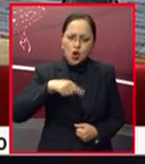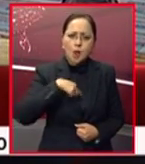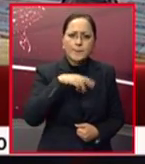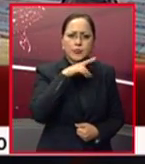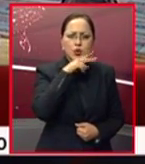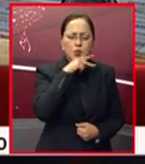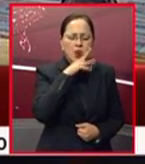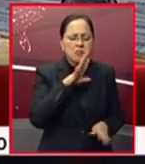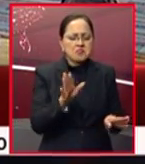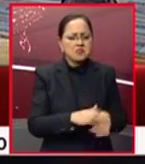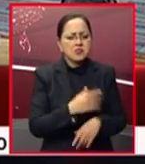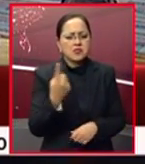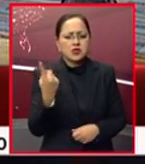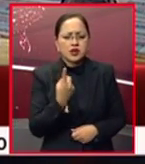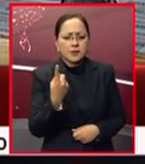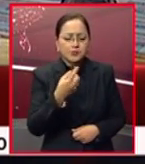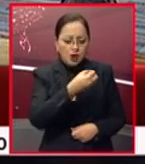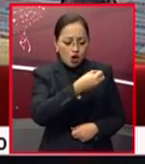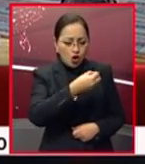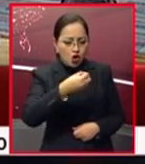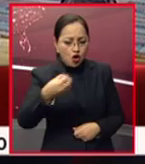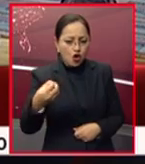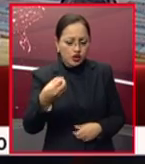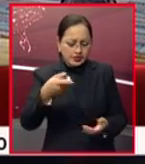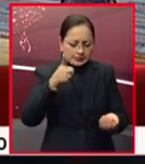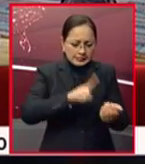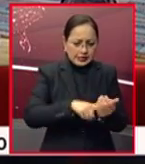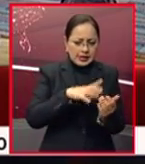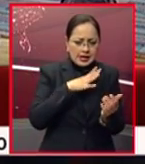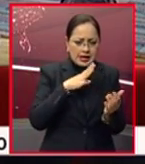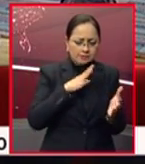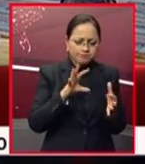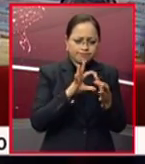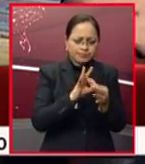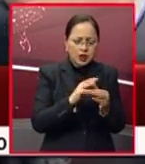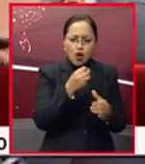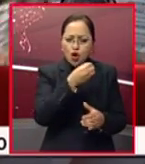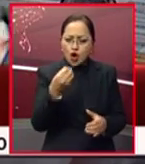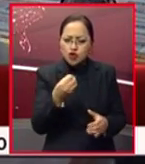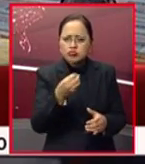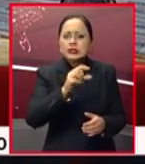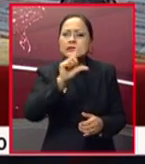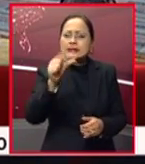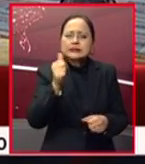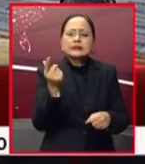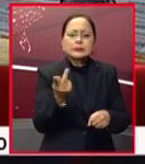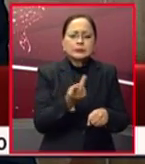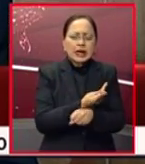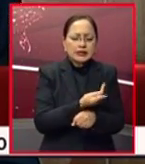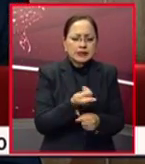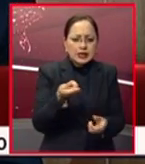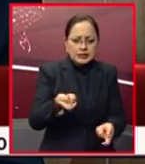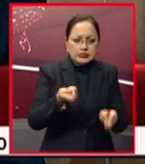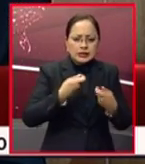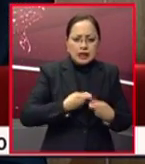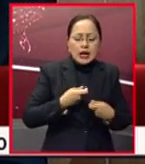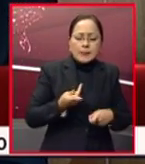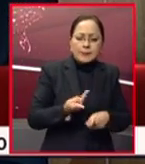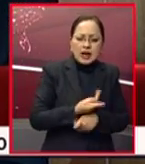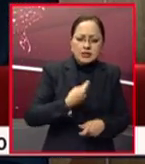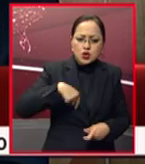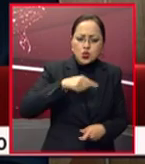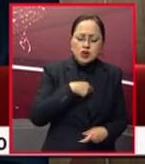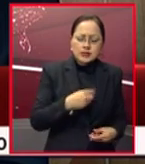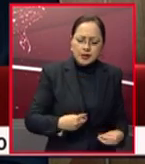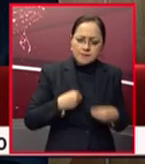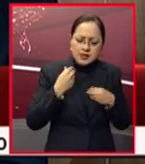es del orden que nos rige y de los efectos que ese orden tiene sobre nuestra vida